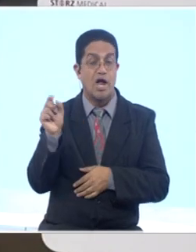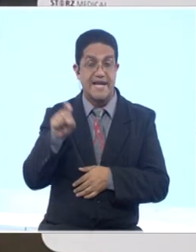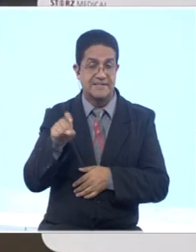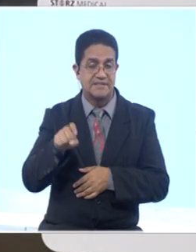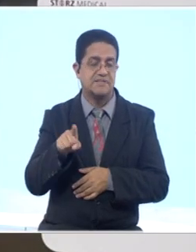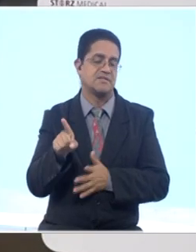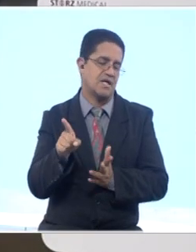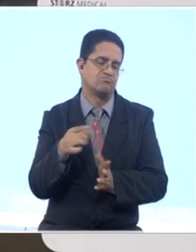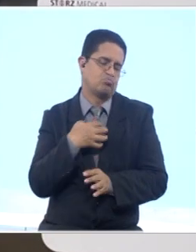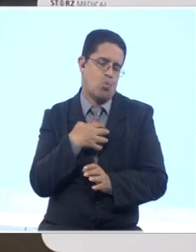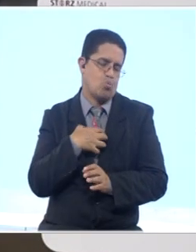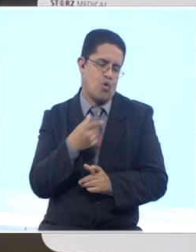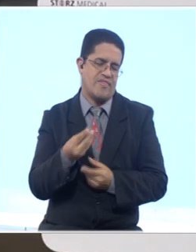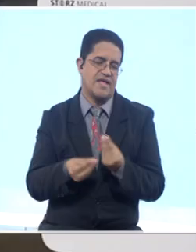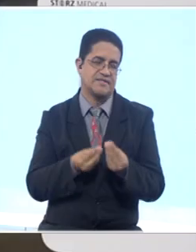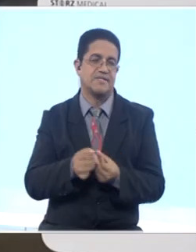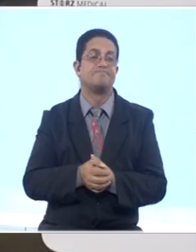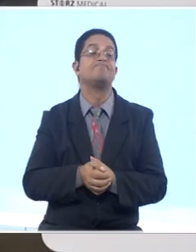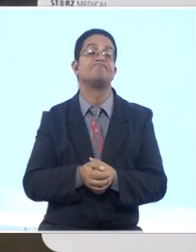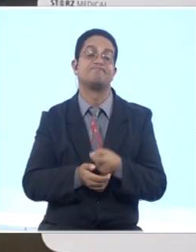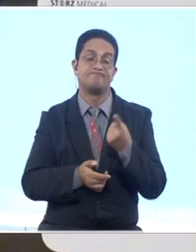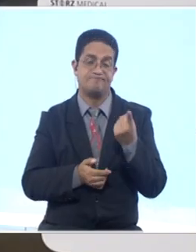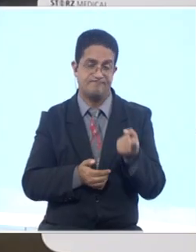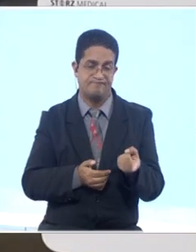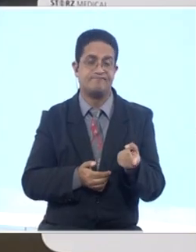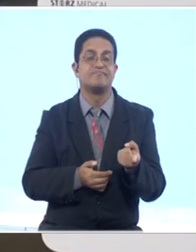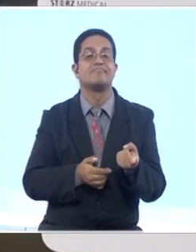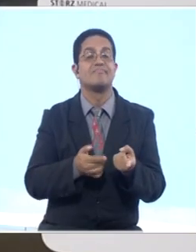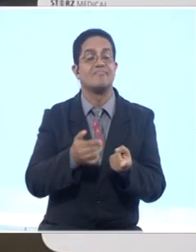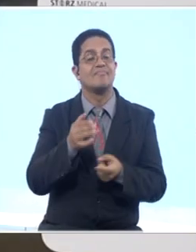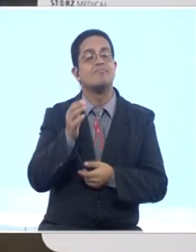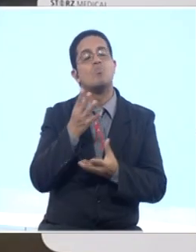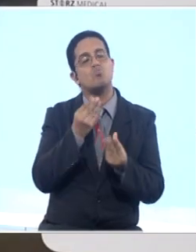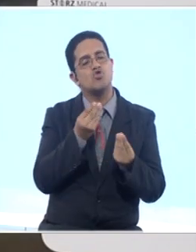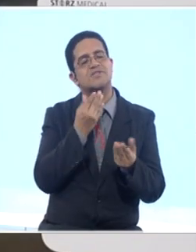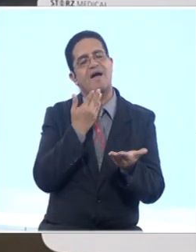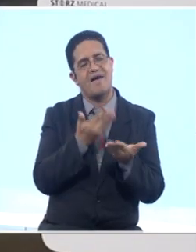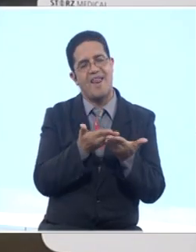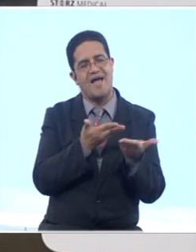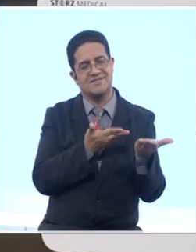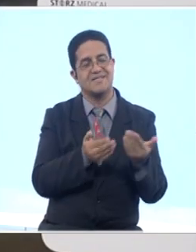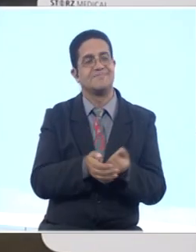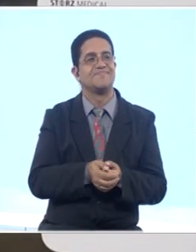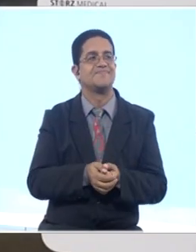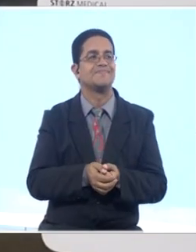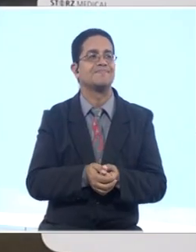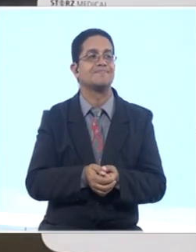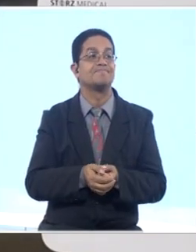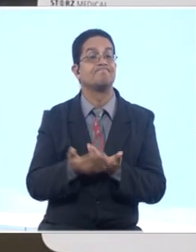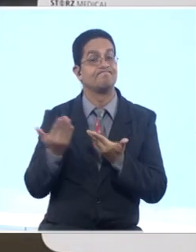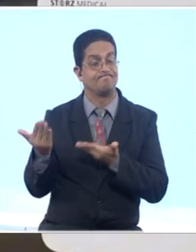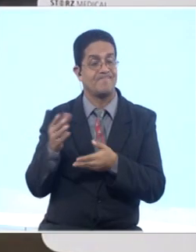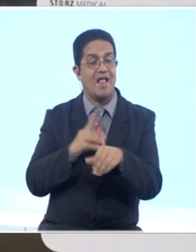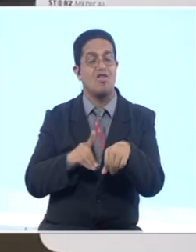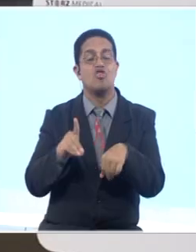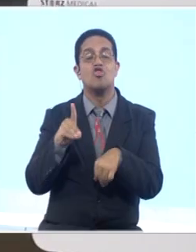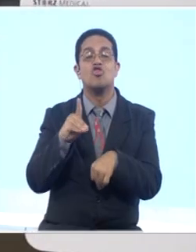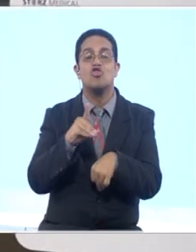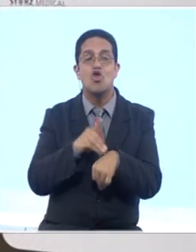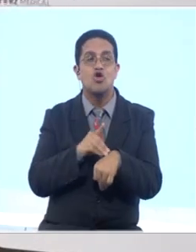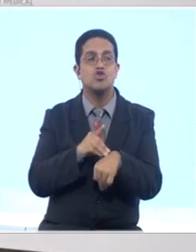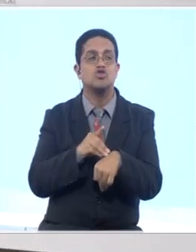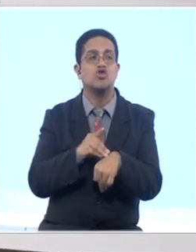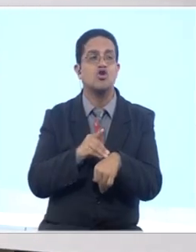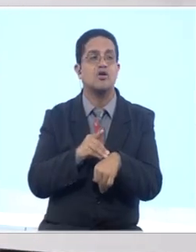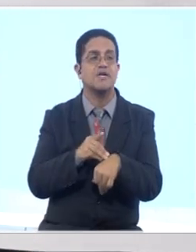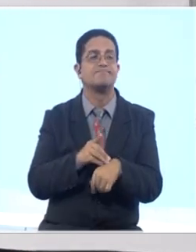tomemos en cuenta, que lo hagamos de forma consciente y de la parte médica. Muchas gracias por estar con nosotros. Un placer, Daniela. Estuvimos conversando con la especialista en esta